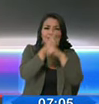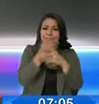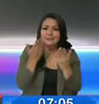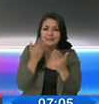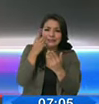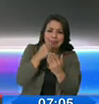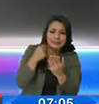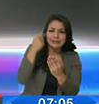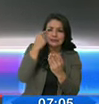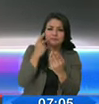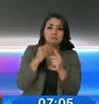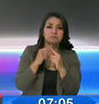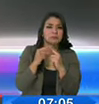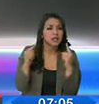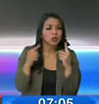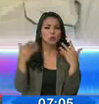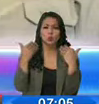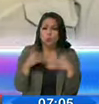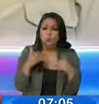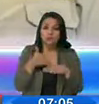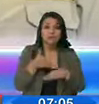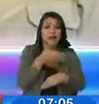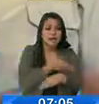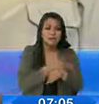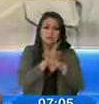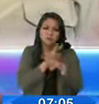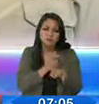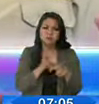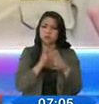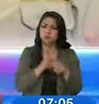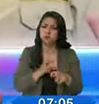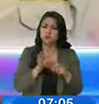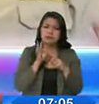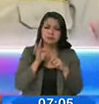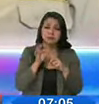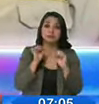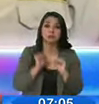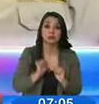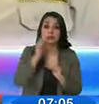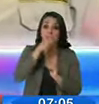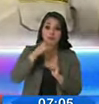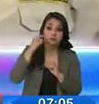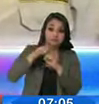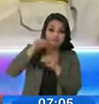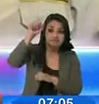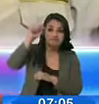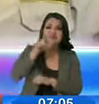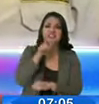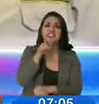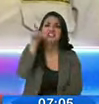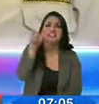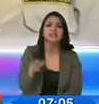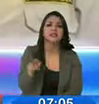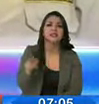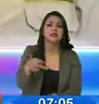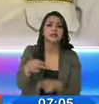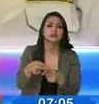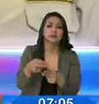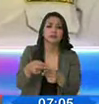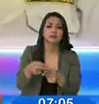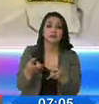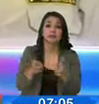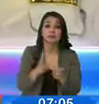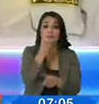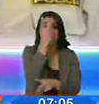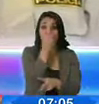embargo, con todo el trabajo previo y posterior, se pudo llegar a la identidad de esa persona, que además en el hotel que se